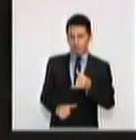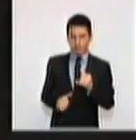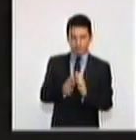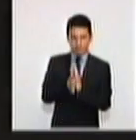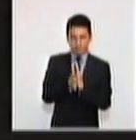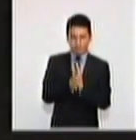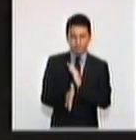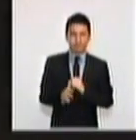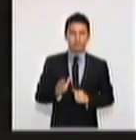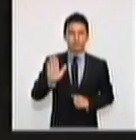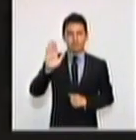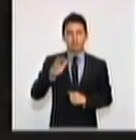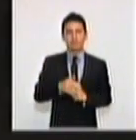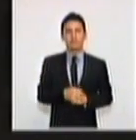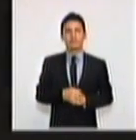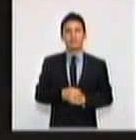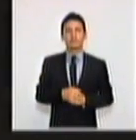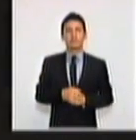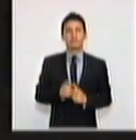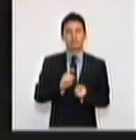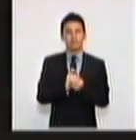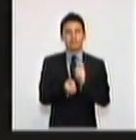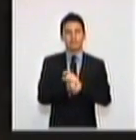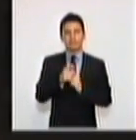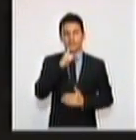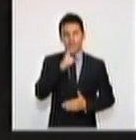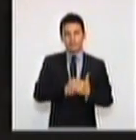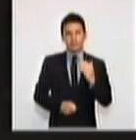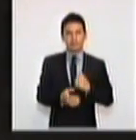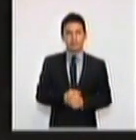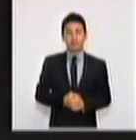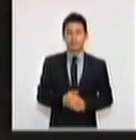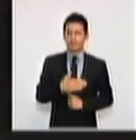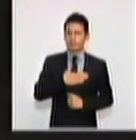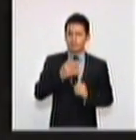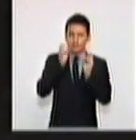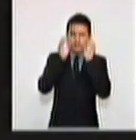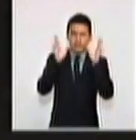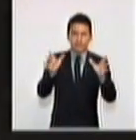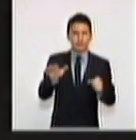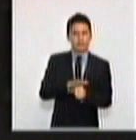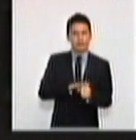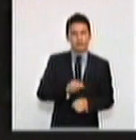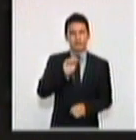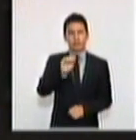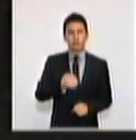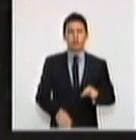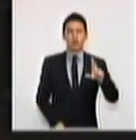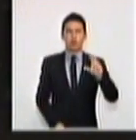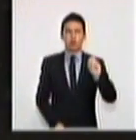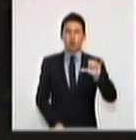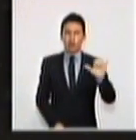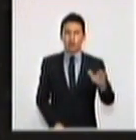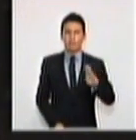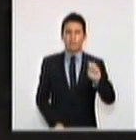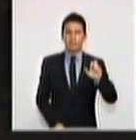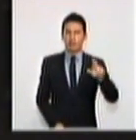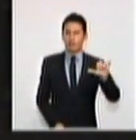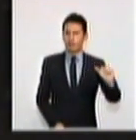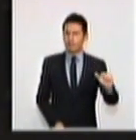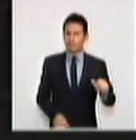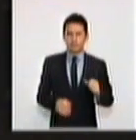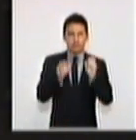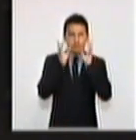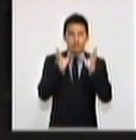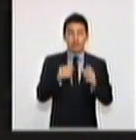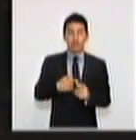intervención en esta reforma tributaria. Me parece de una gravedad inaudita, senador Roy Barreras, que la conciliación